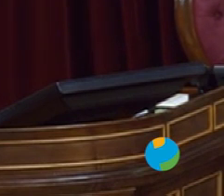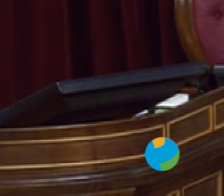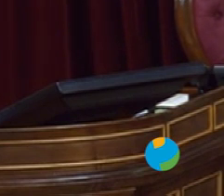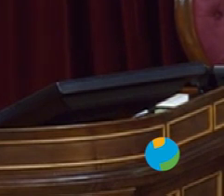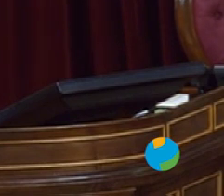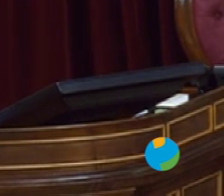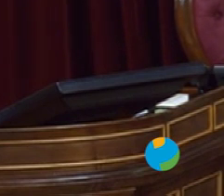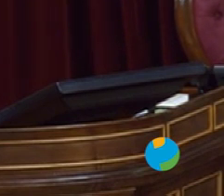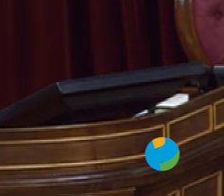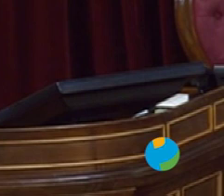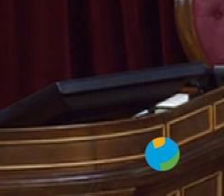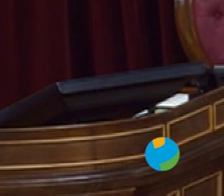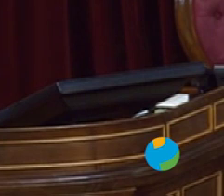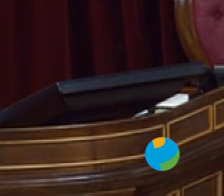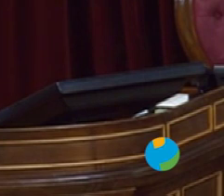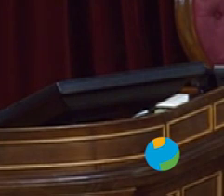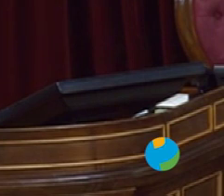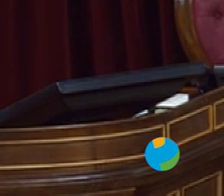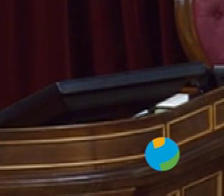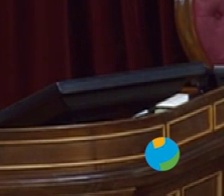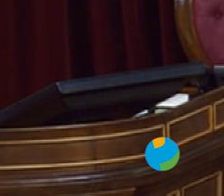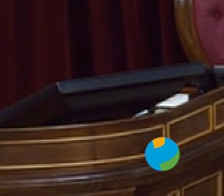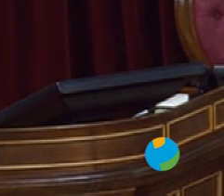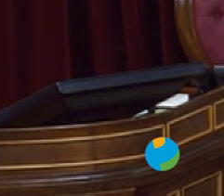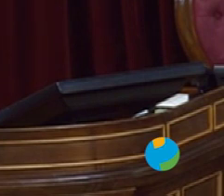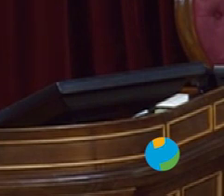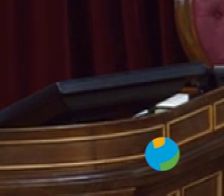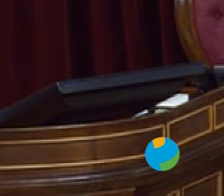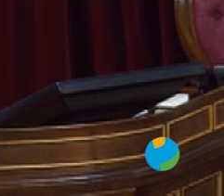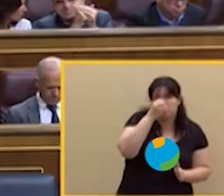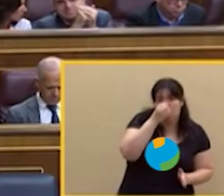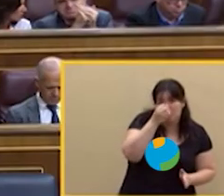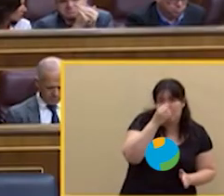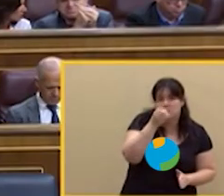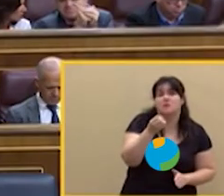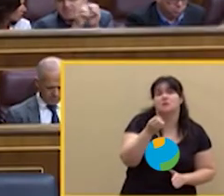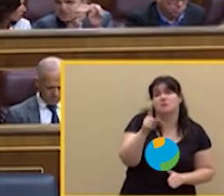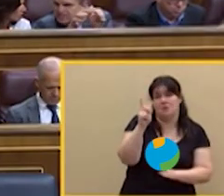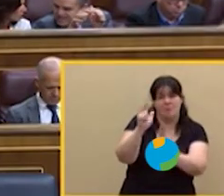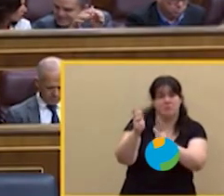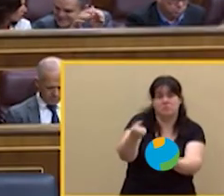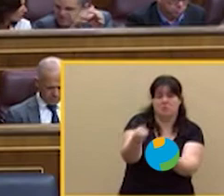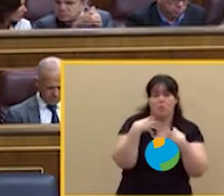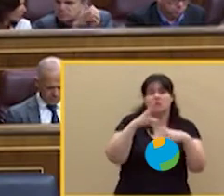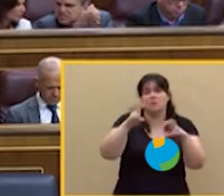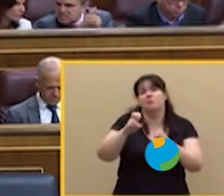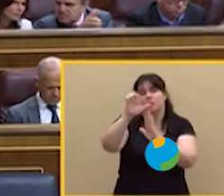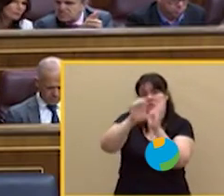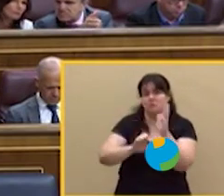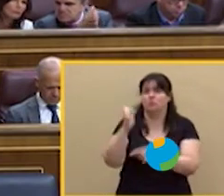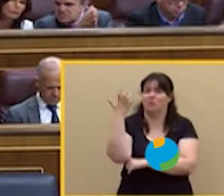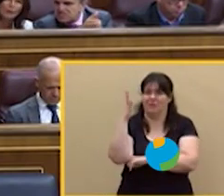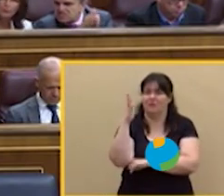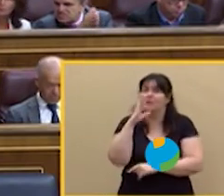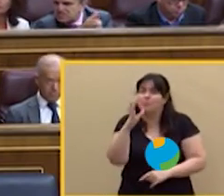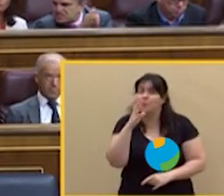del candidato, 170. Abstenciones, 52. Con los resultados obtenidos hoy, Pedro Sánchez